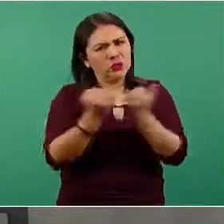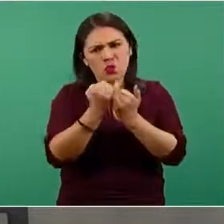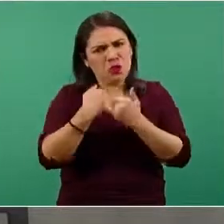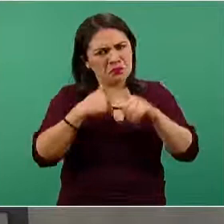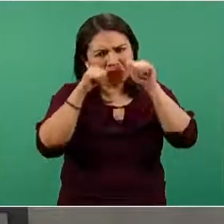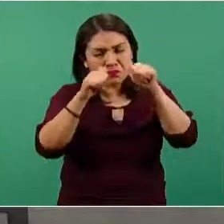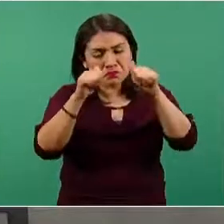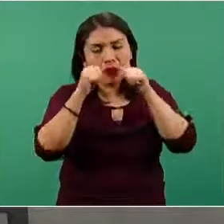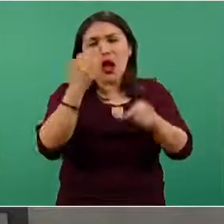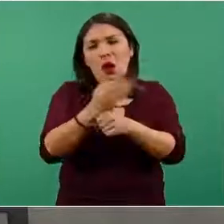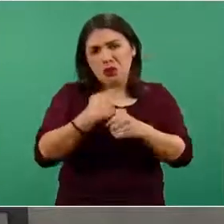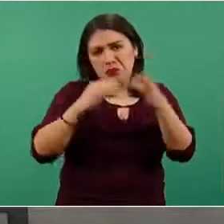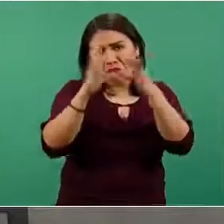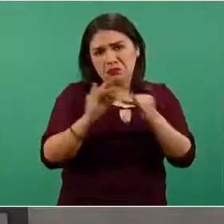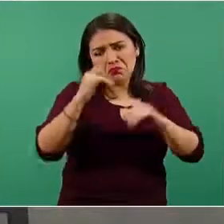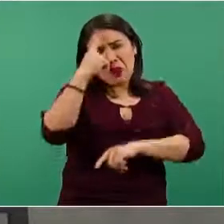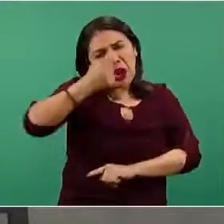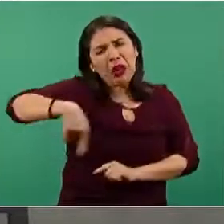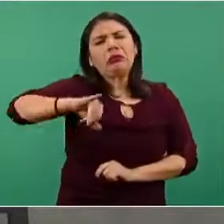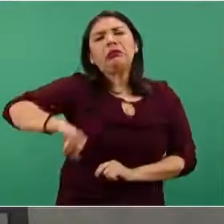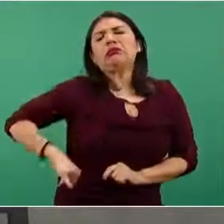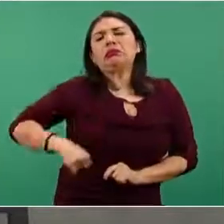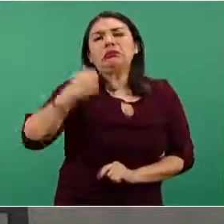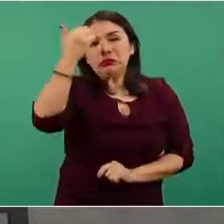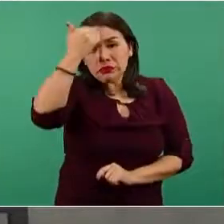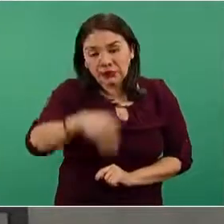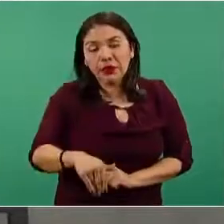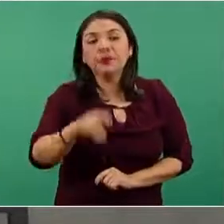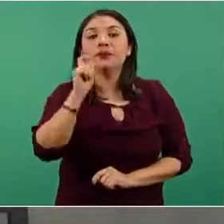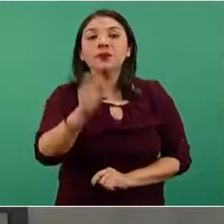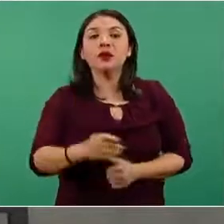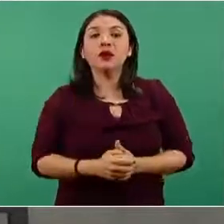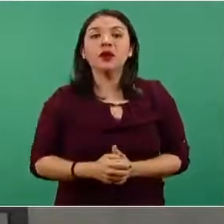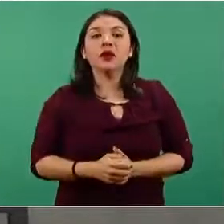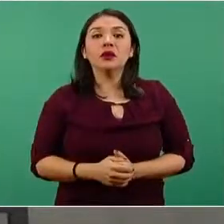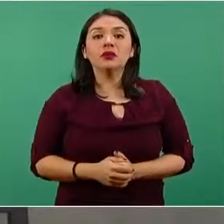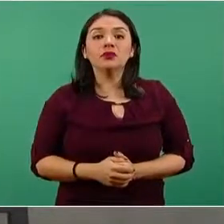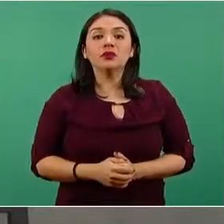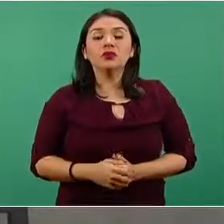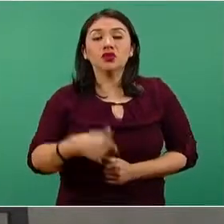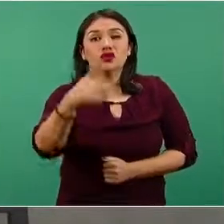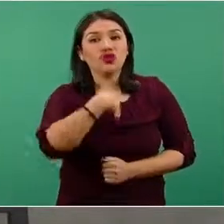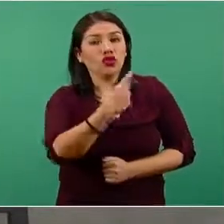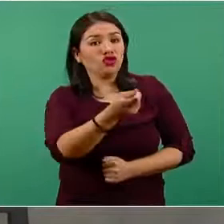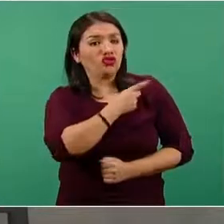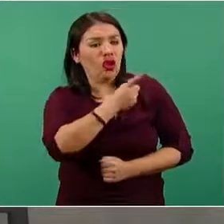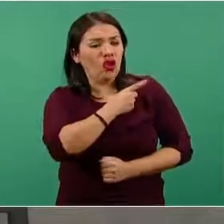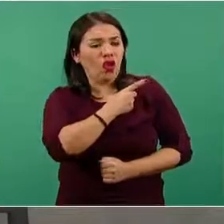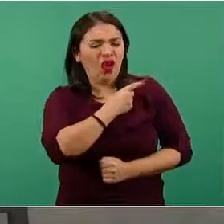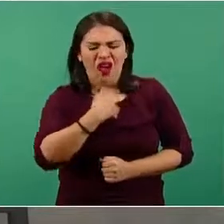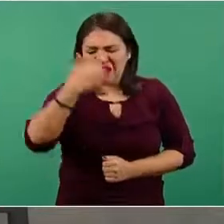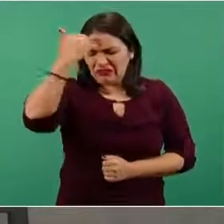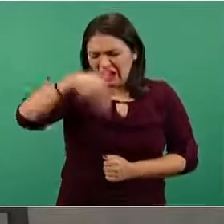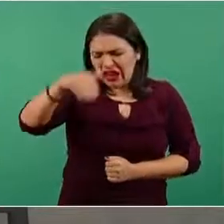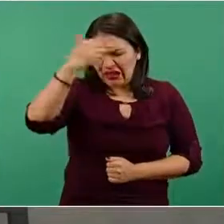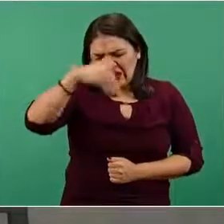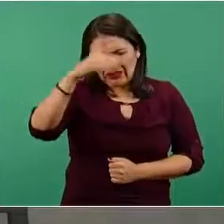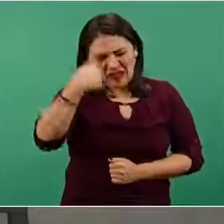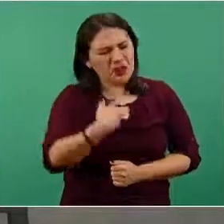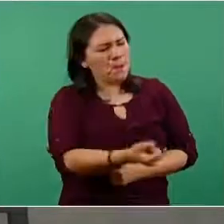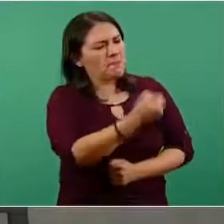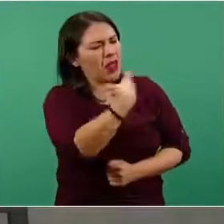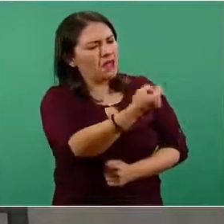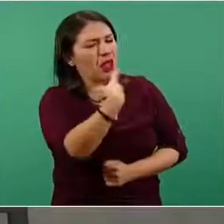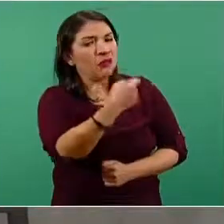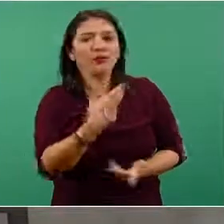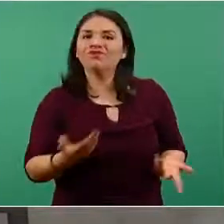específicamente, lo comento por ser de interés general, es el abstenerse de automedicarse. En mi experiencia concreta,